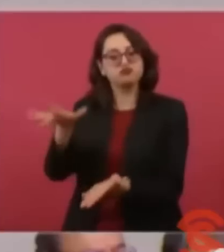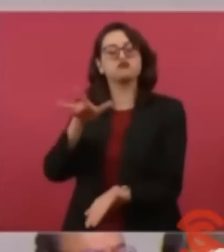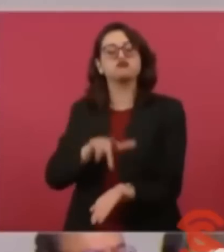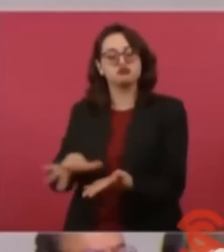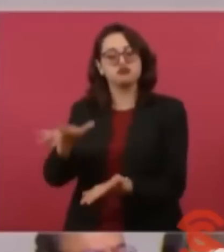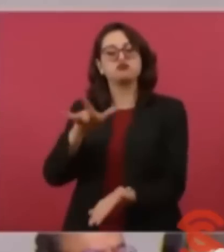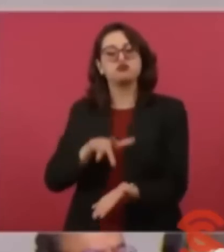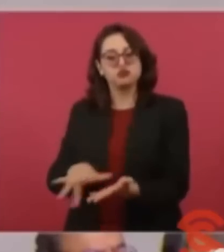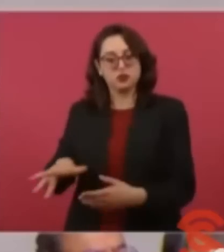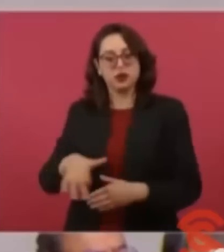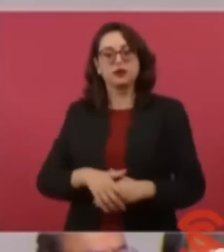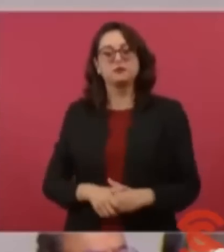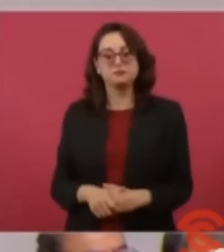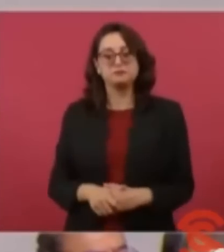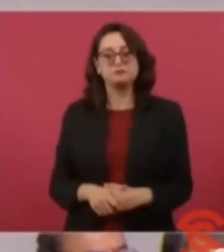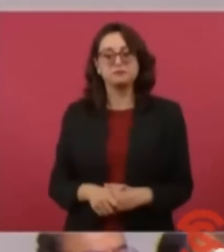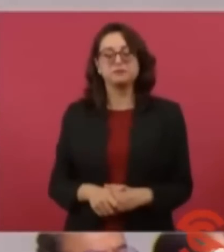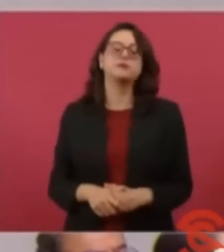a los jóvenes